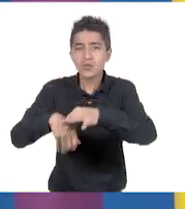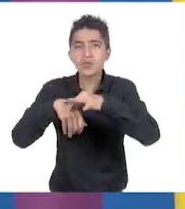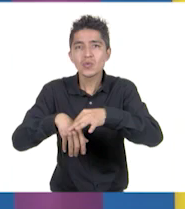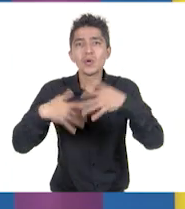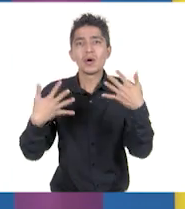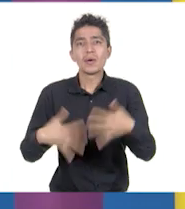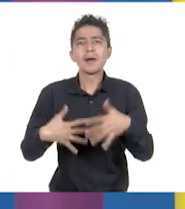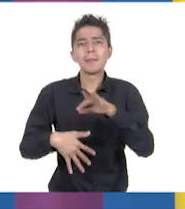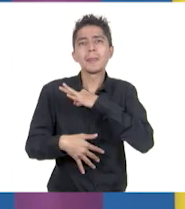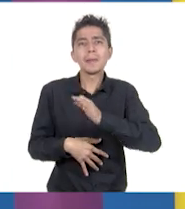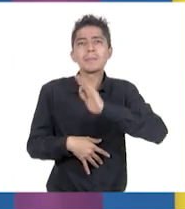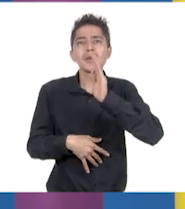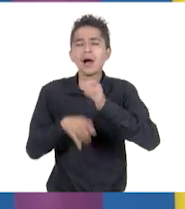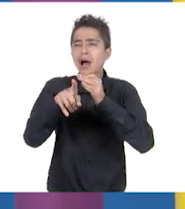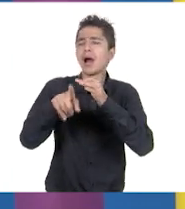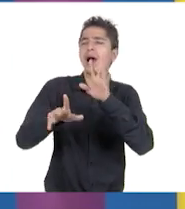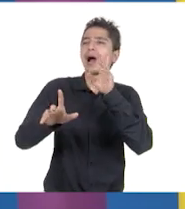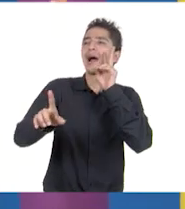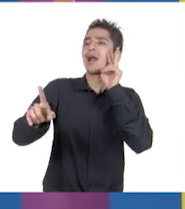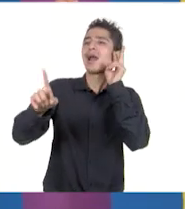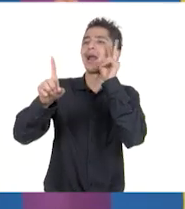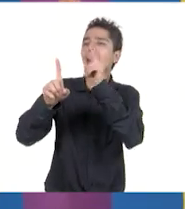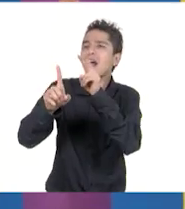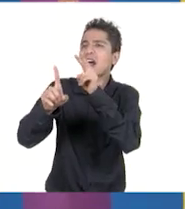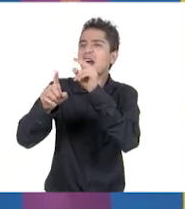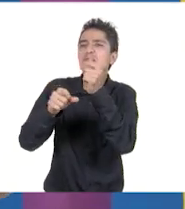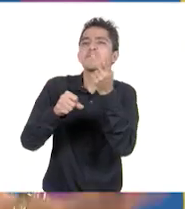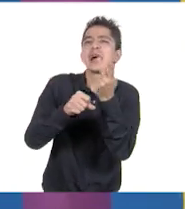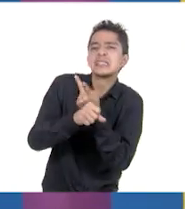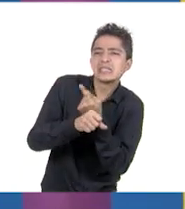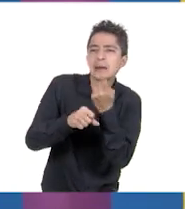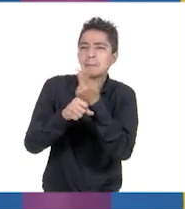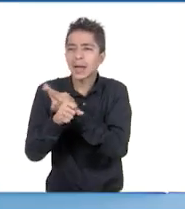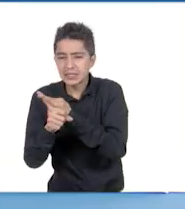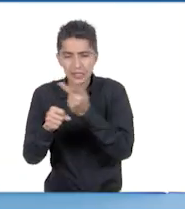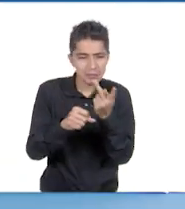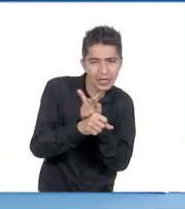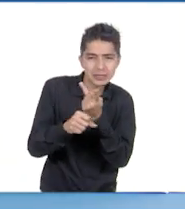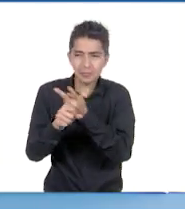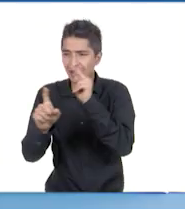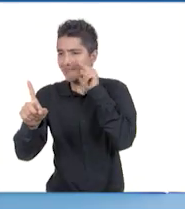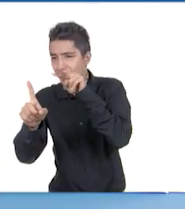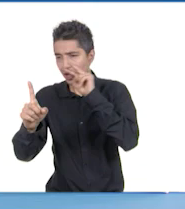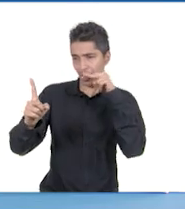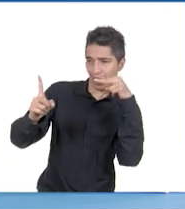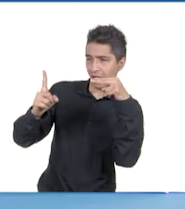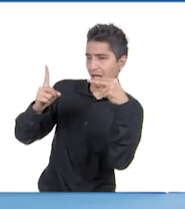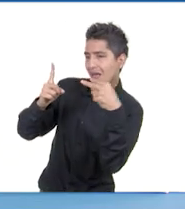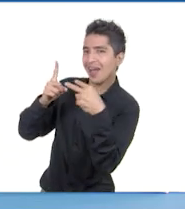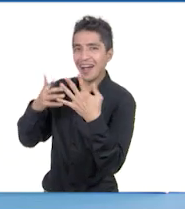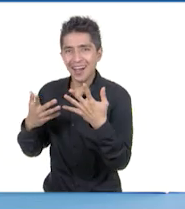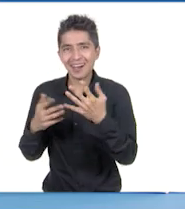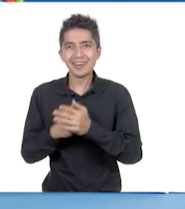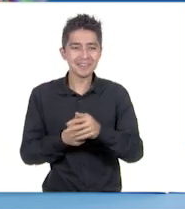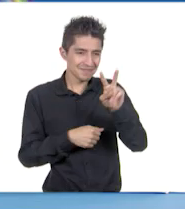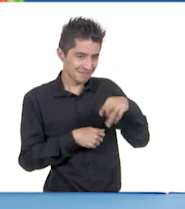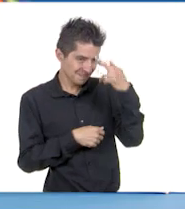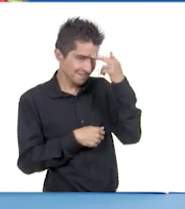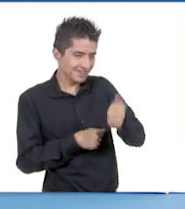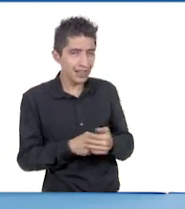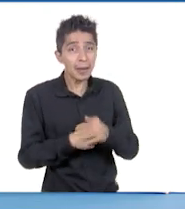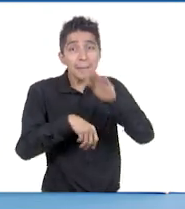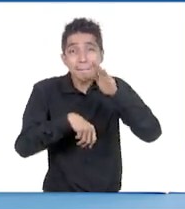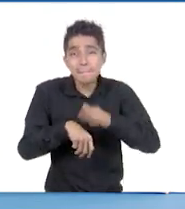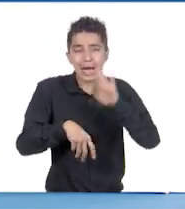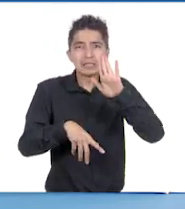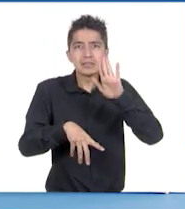que nos permiten dimensionar uno u otro suceso. Sí, claro, y es muy cierto. Por ejemplo, lo que